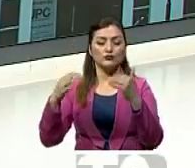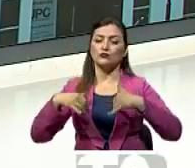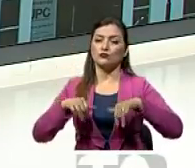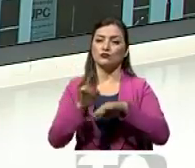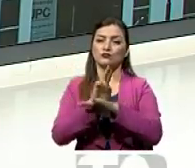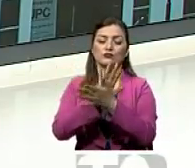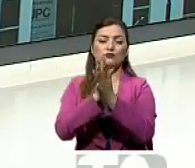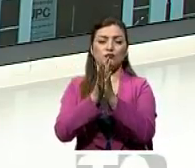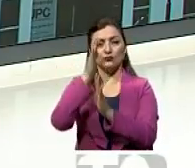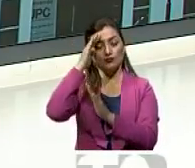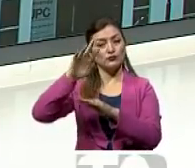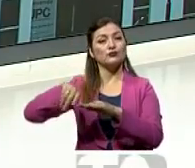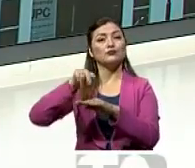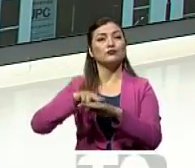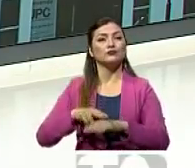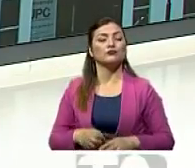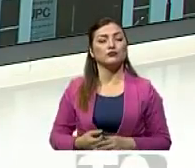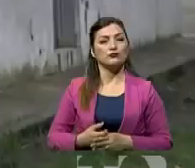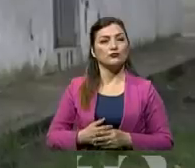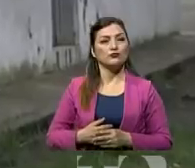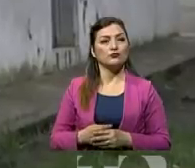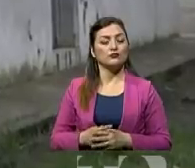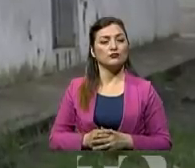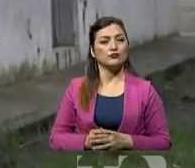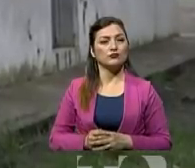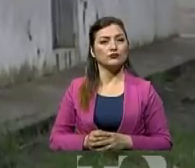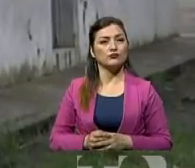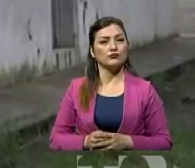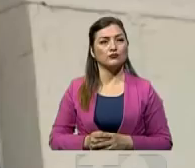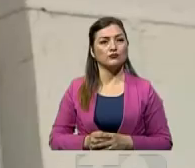ser utilizadas por la Policía Nacional.